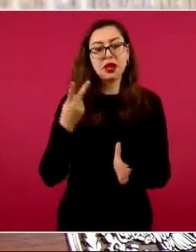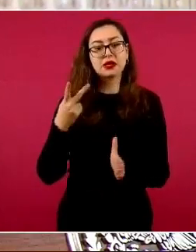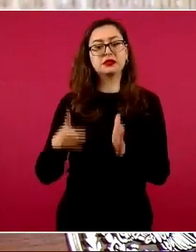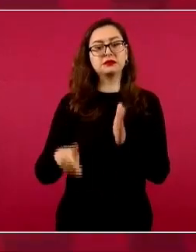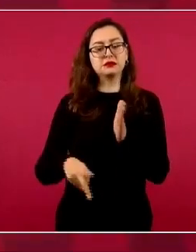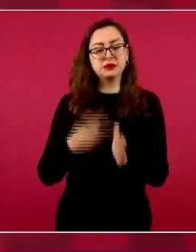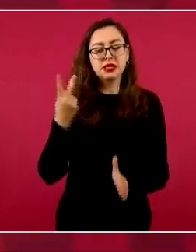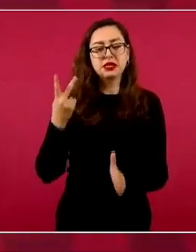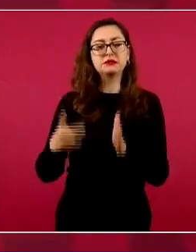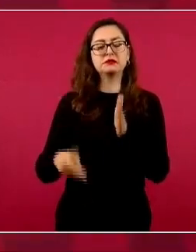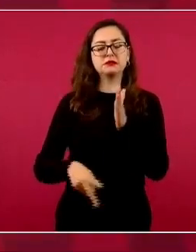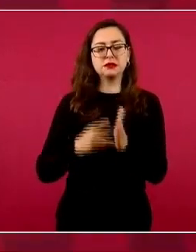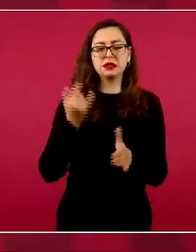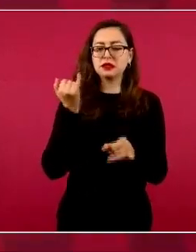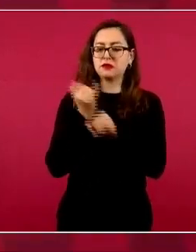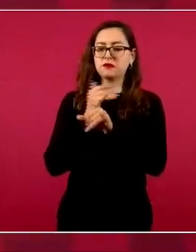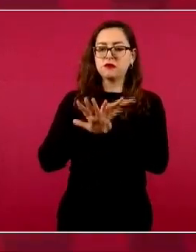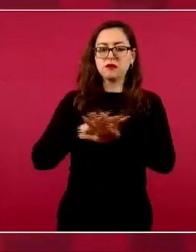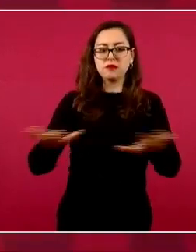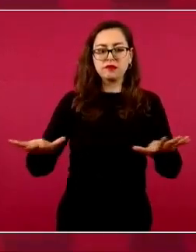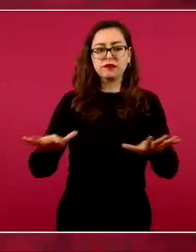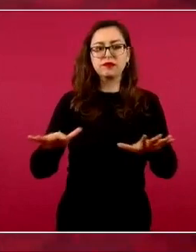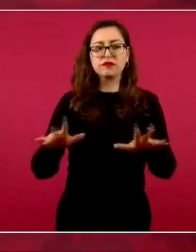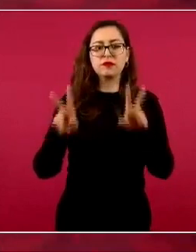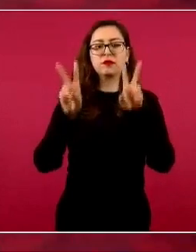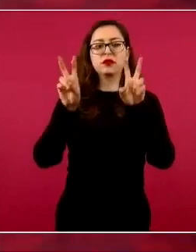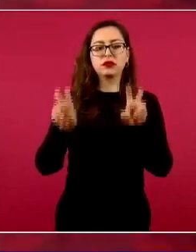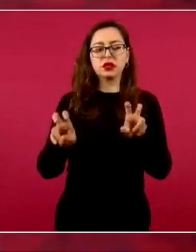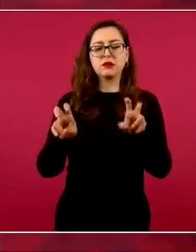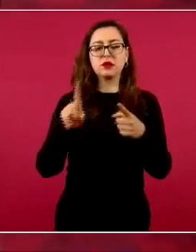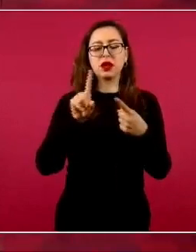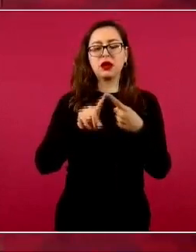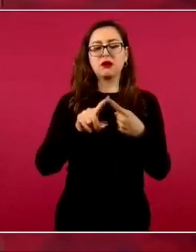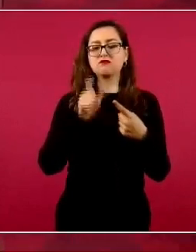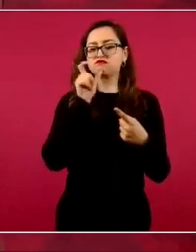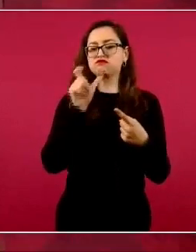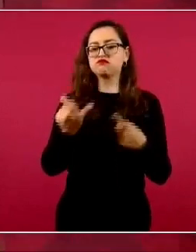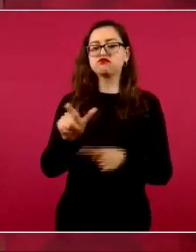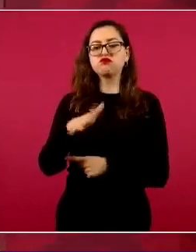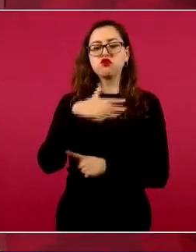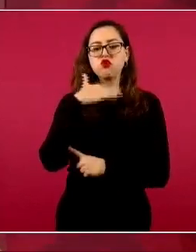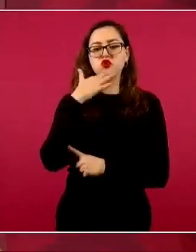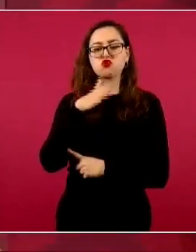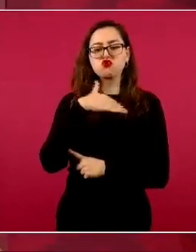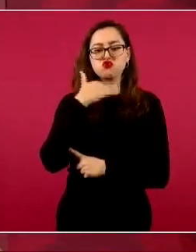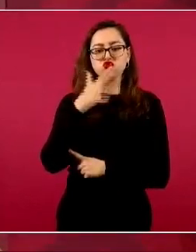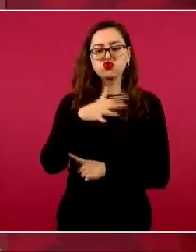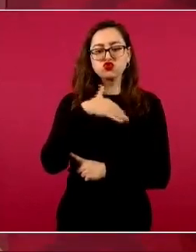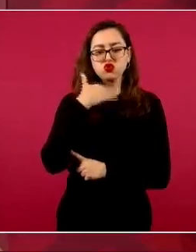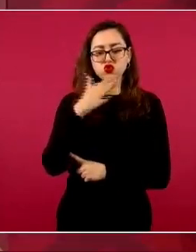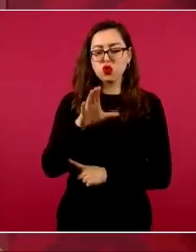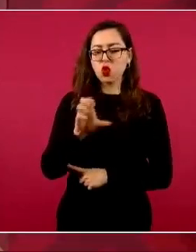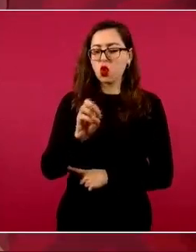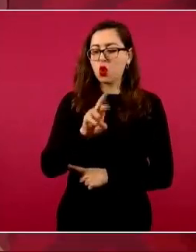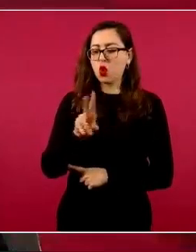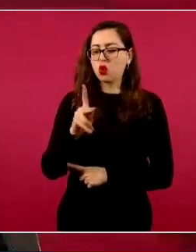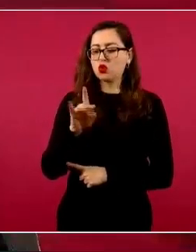Nunca se hablaba de la palabra o se usara la palabra corrupción en los